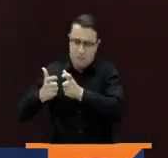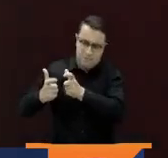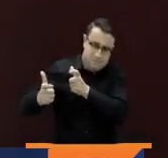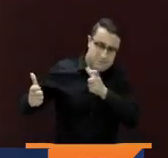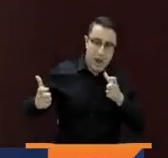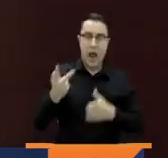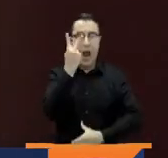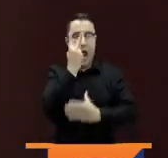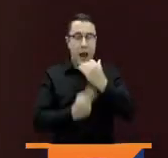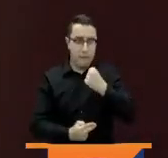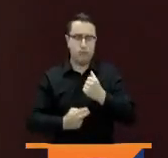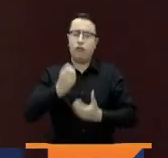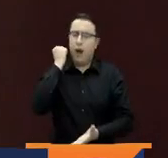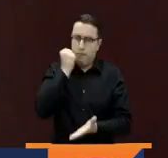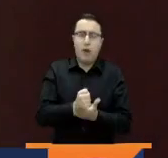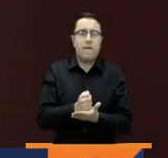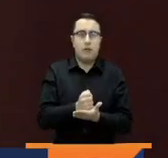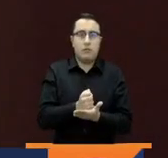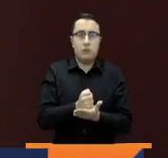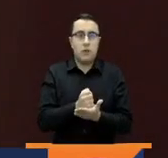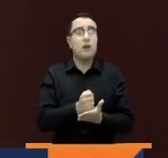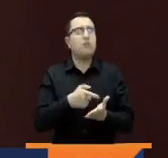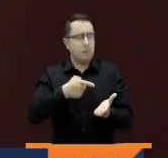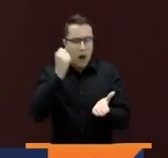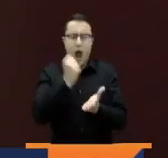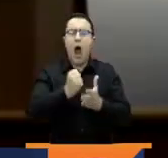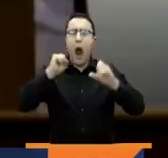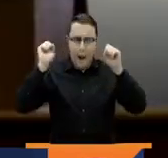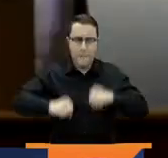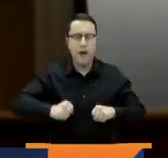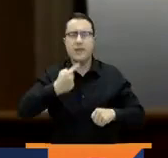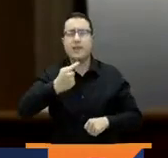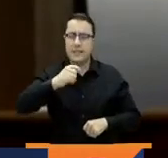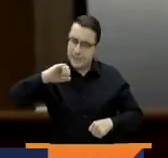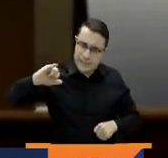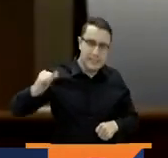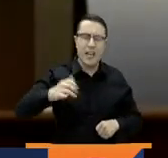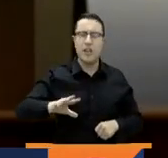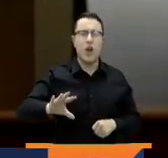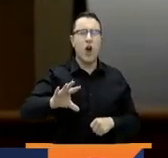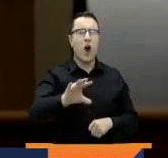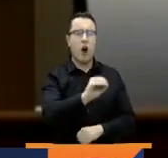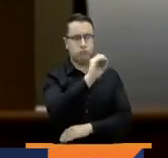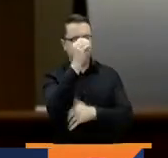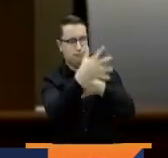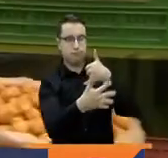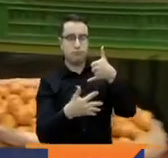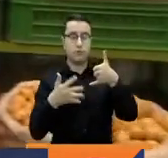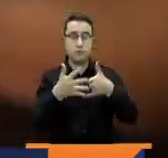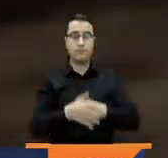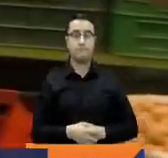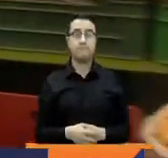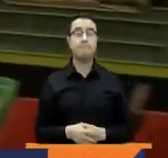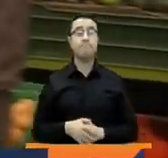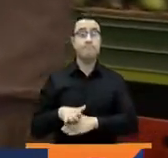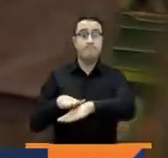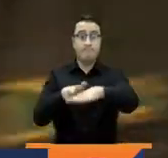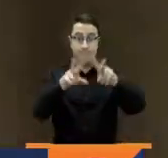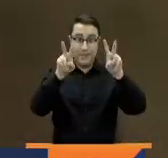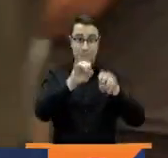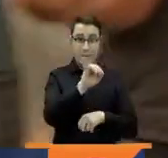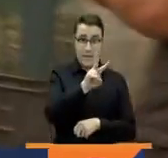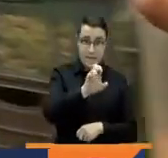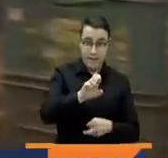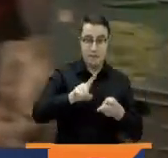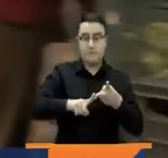de la República, que le han dicho sí a todos los colombianos. El articulado mantuvo su esencia, dejando por fuera temas sensibles como el IVA, la renta